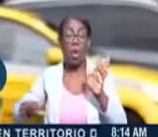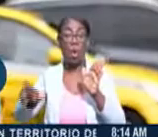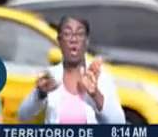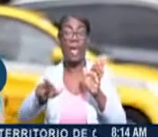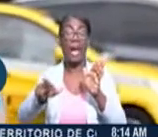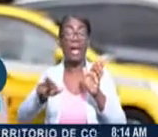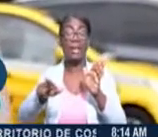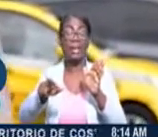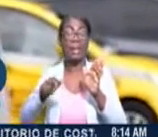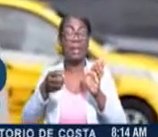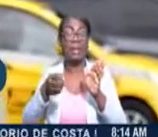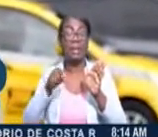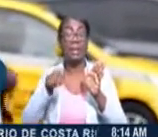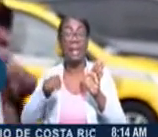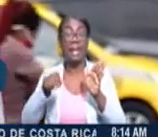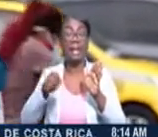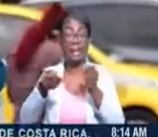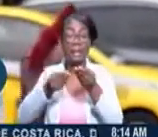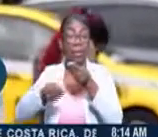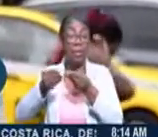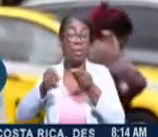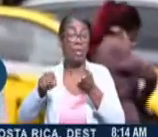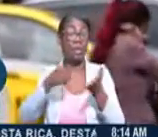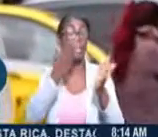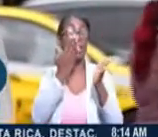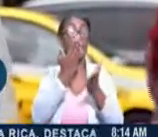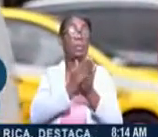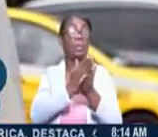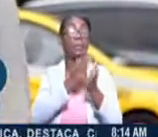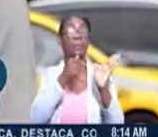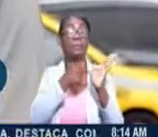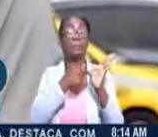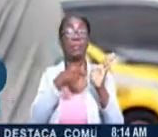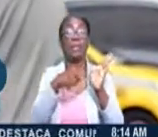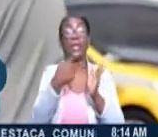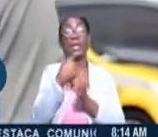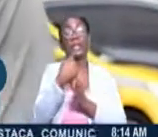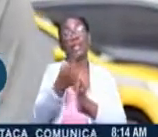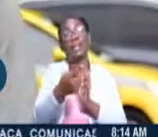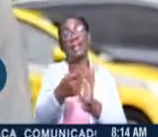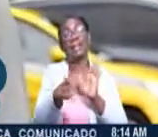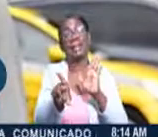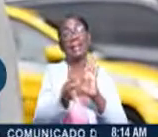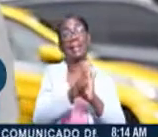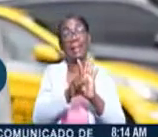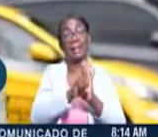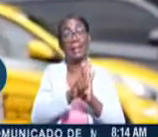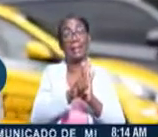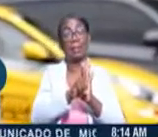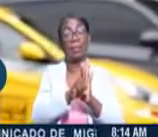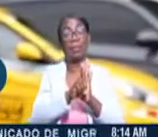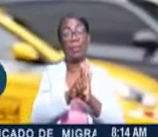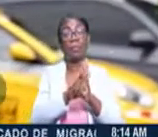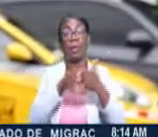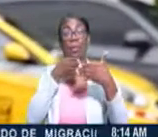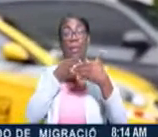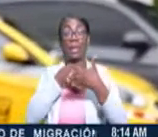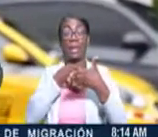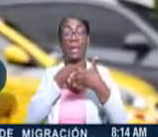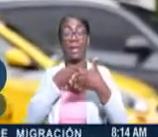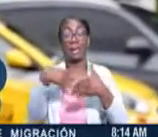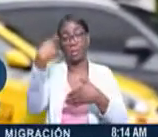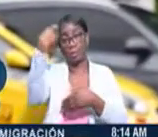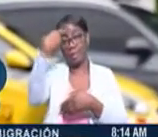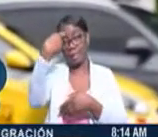Porque es bueno reiterárselo a estas personas. O sea, como dice el decreto, ellos tienen que tener su medida de barrera, toma de